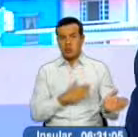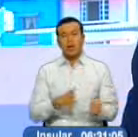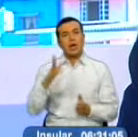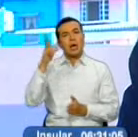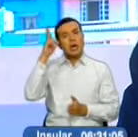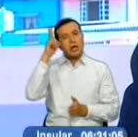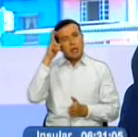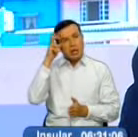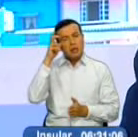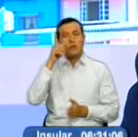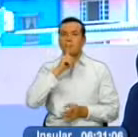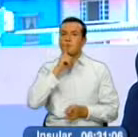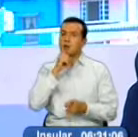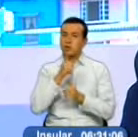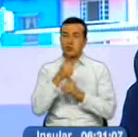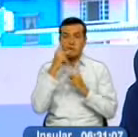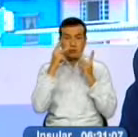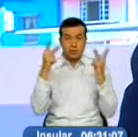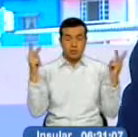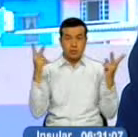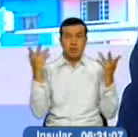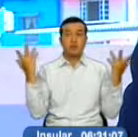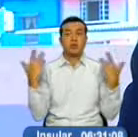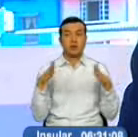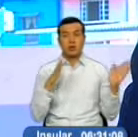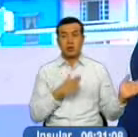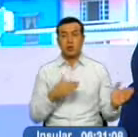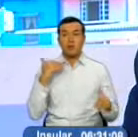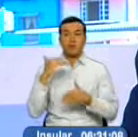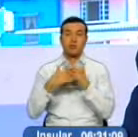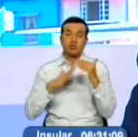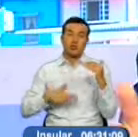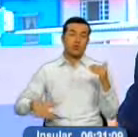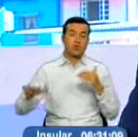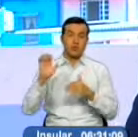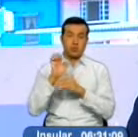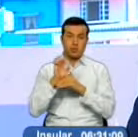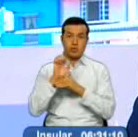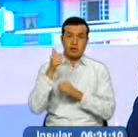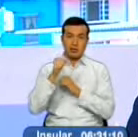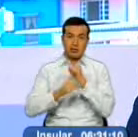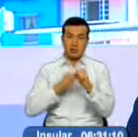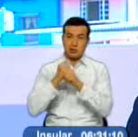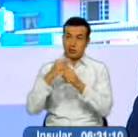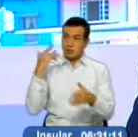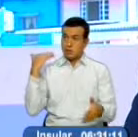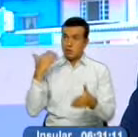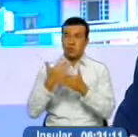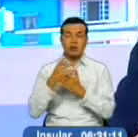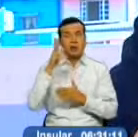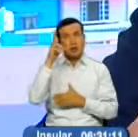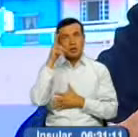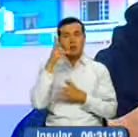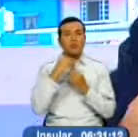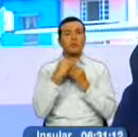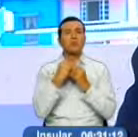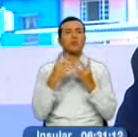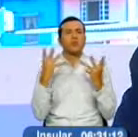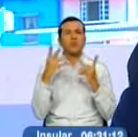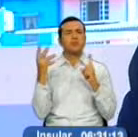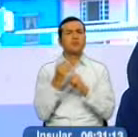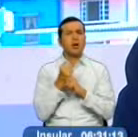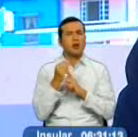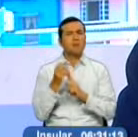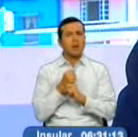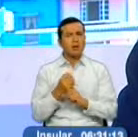que ventajosamente, si tú miras en retrospectiva ya el proceso ecuatoriano en los últimos 10 años, creo que hay enormes logros,